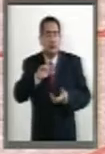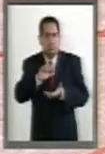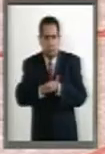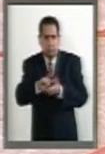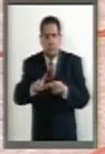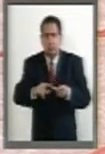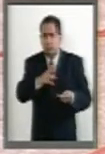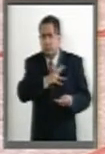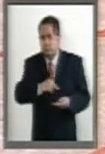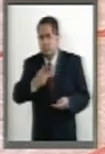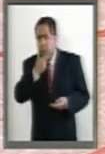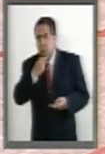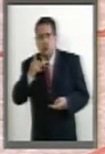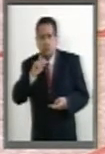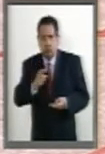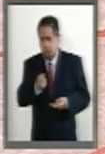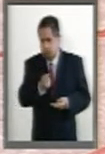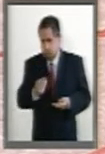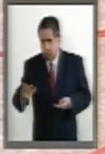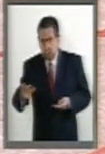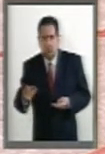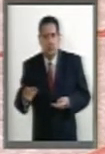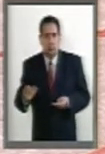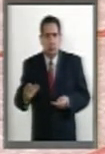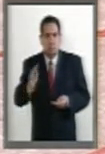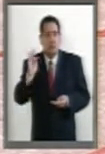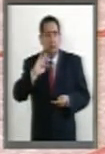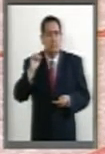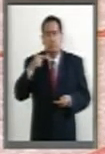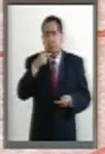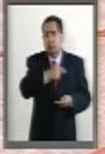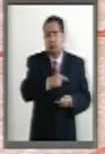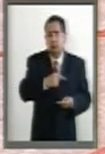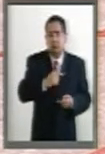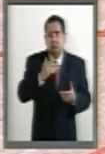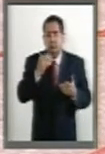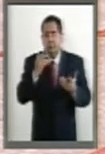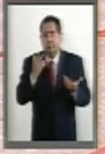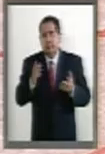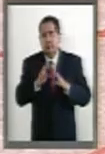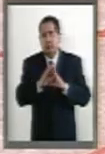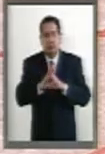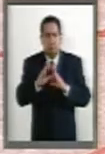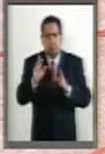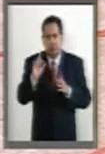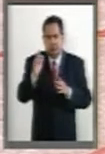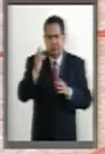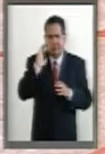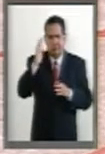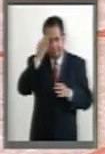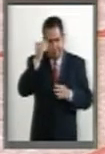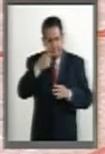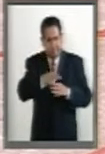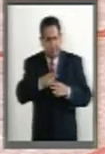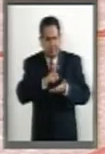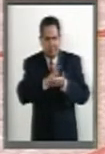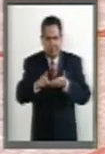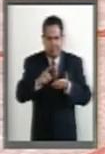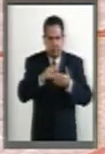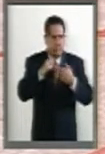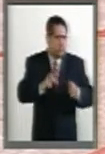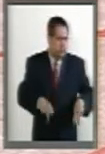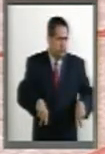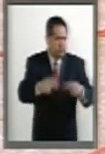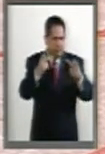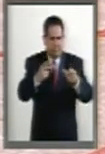hijos, a la hora que se haya, en caso de que se desconozca, cuando se hace el derecho al tanto en la venta de